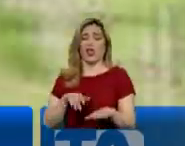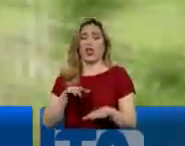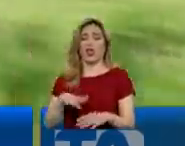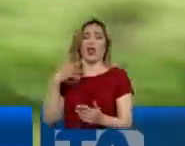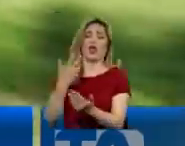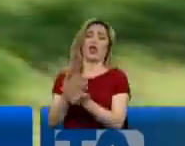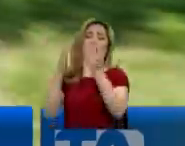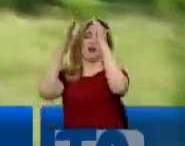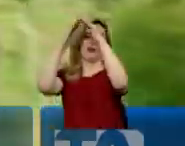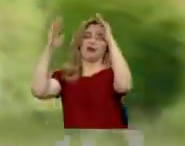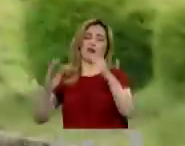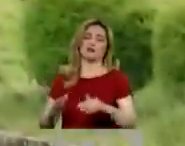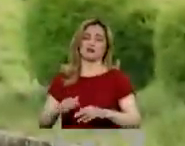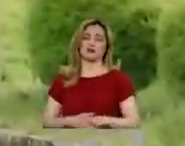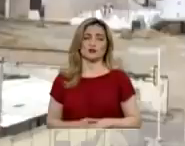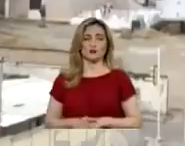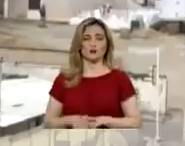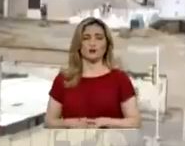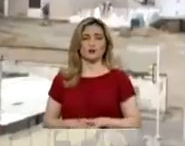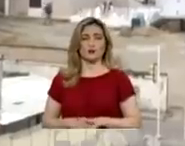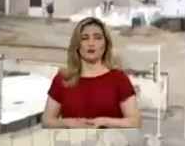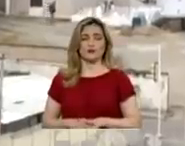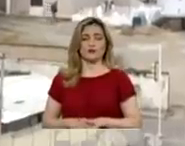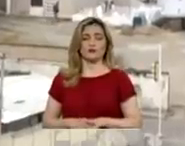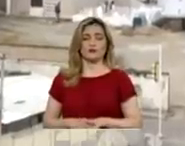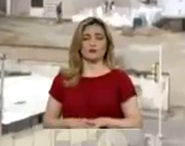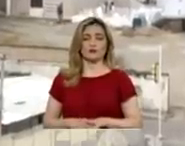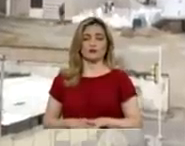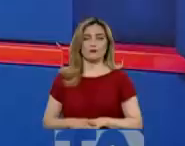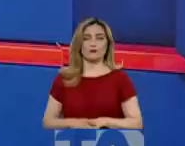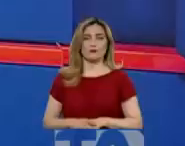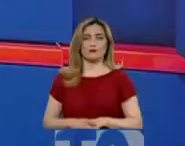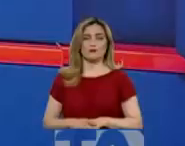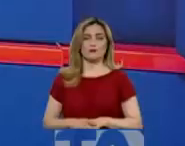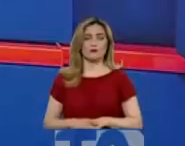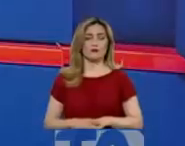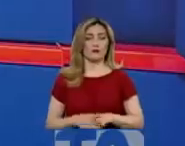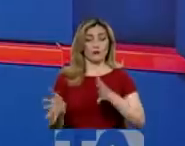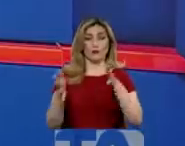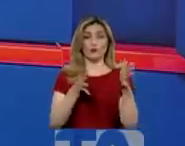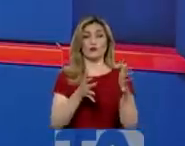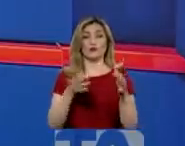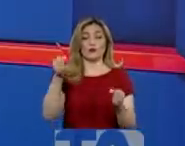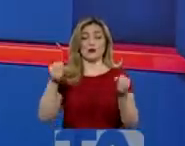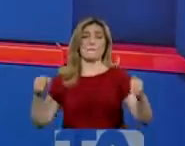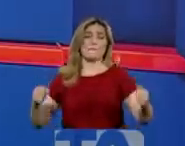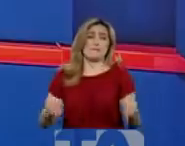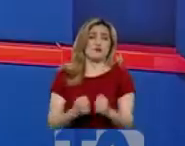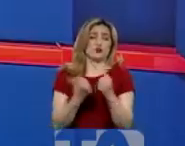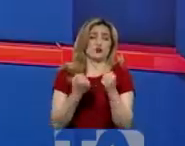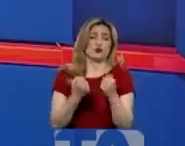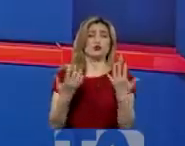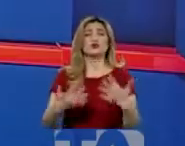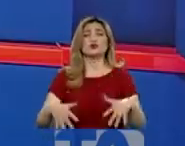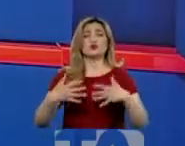sus hogares en la parroquia julio andrade y jairo jacob y ortega 24 horas un grave accidente de tránsito se registró